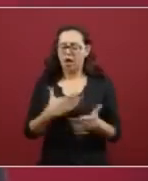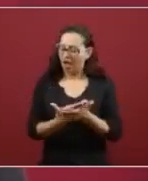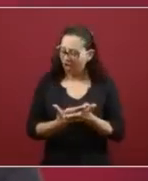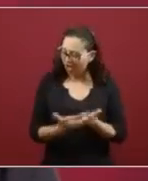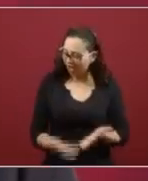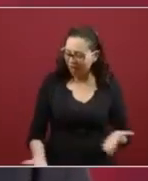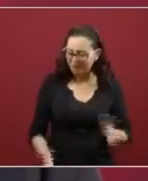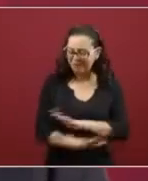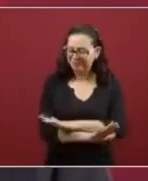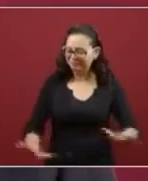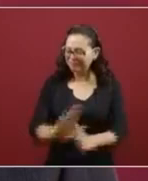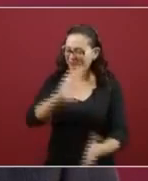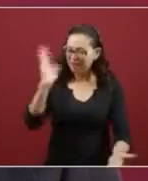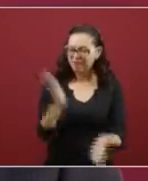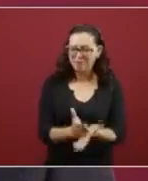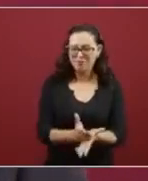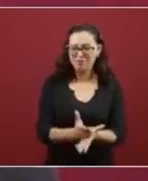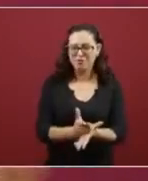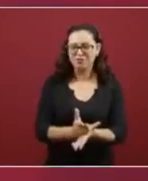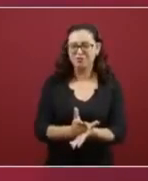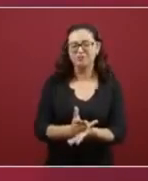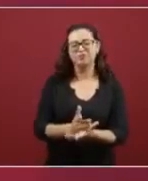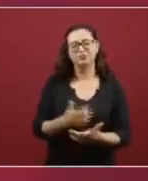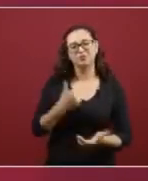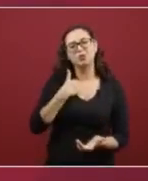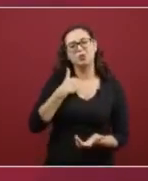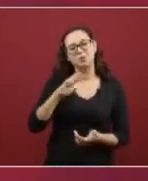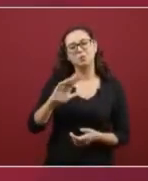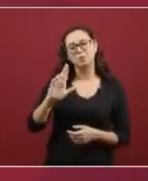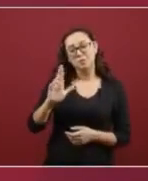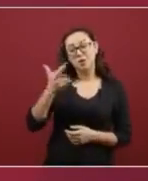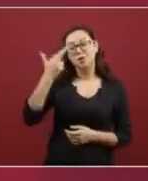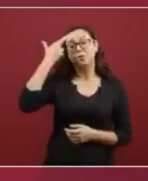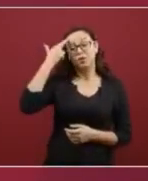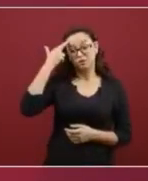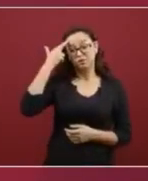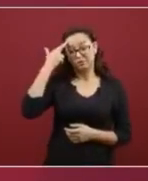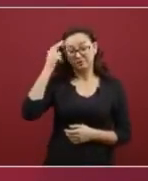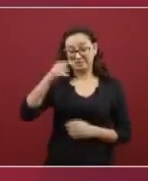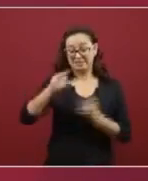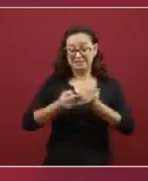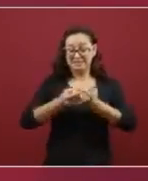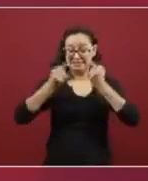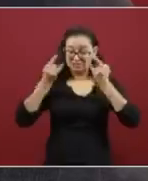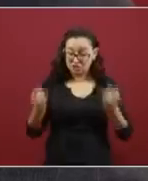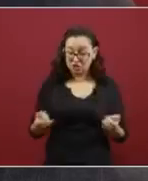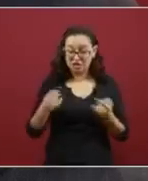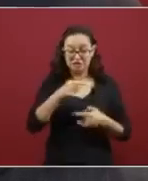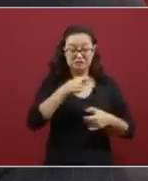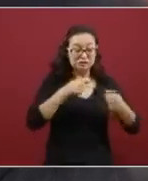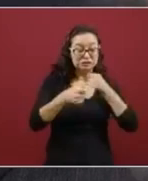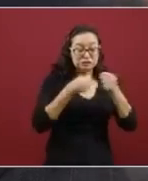Yo recuerdo que en este caso, medios de comunicación involucrados, de alcahuetes.